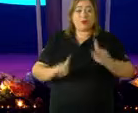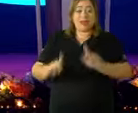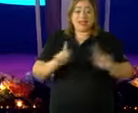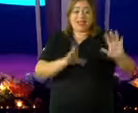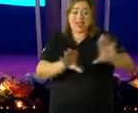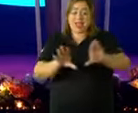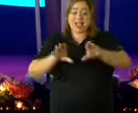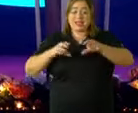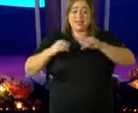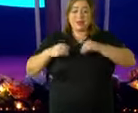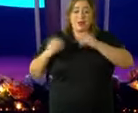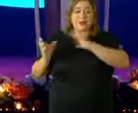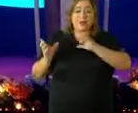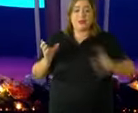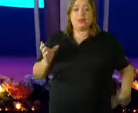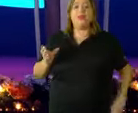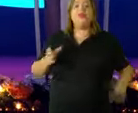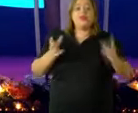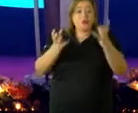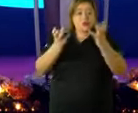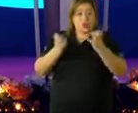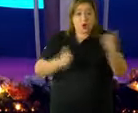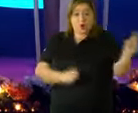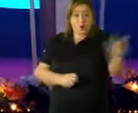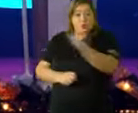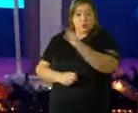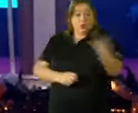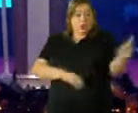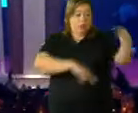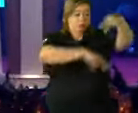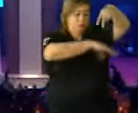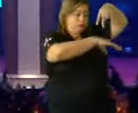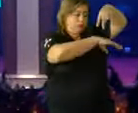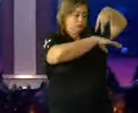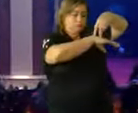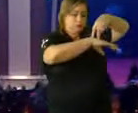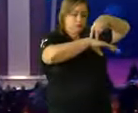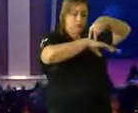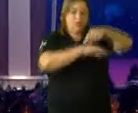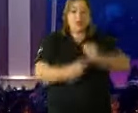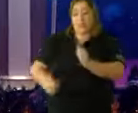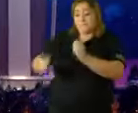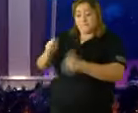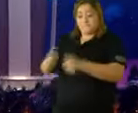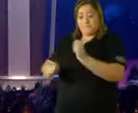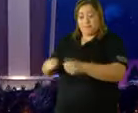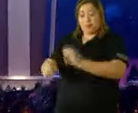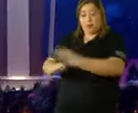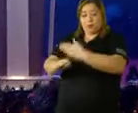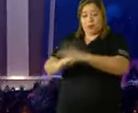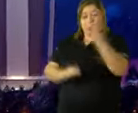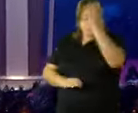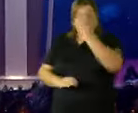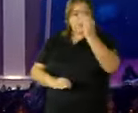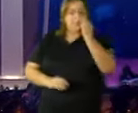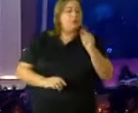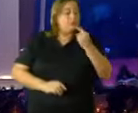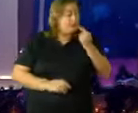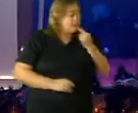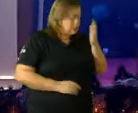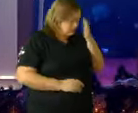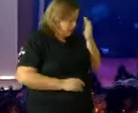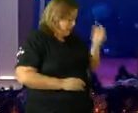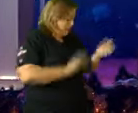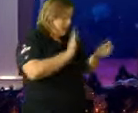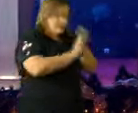almas. Y yo quiero que usted se ponga de pie y mientras me tocan algo ahí bien bonito, usted los reciba, que ellos sepan que